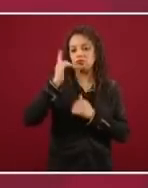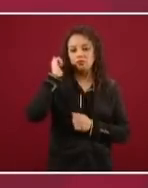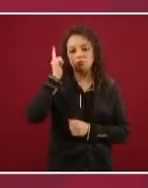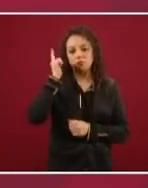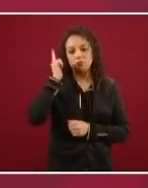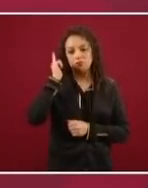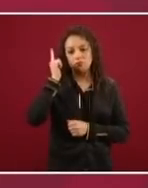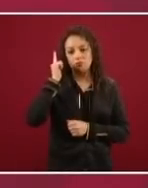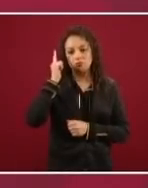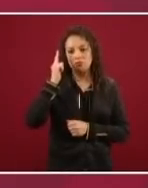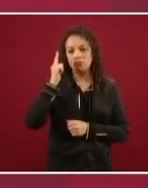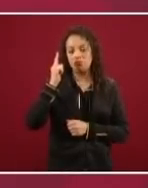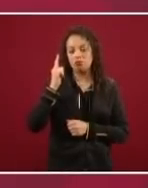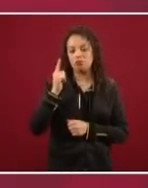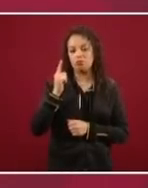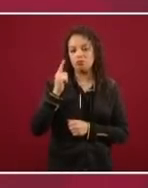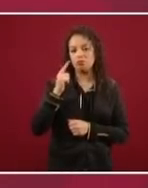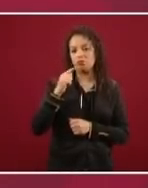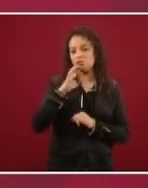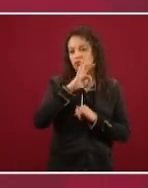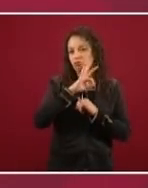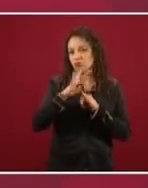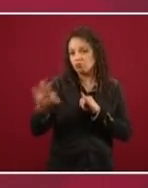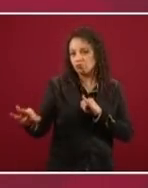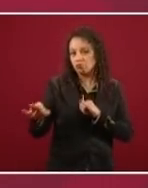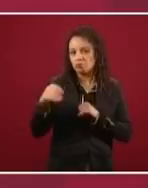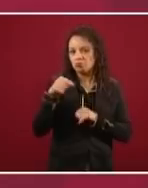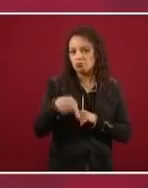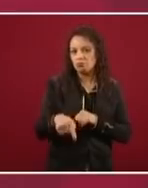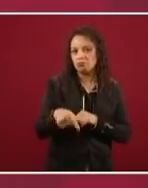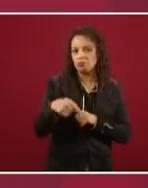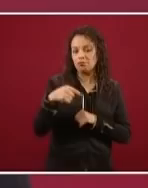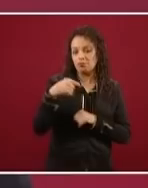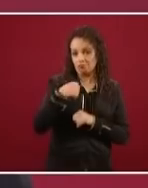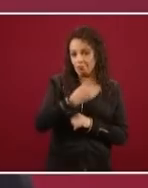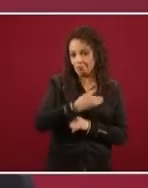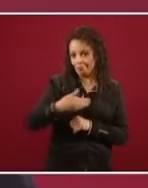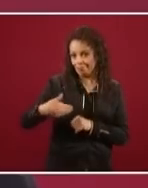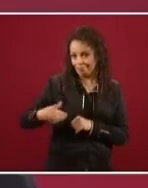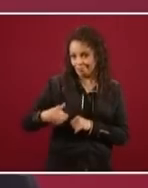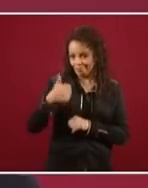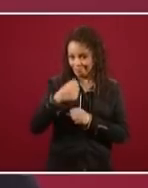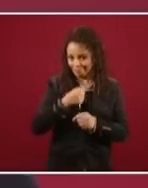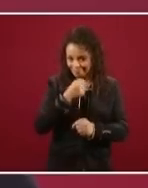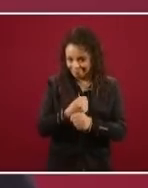el sexenio alrededor de